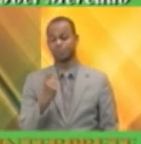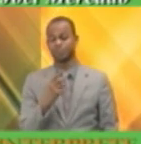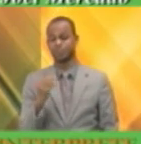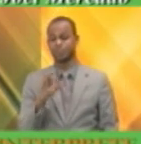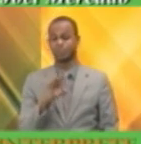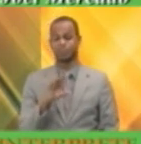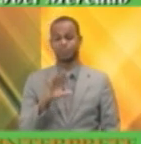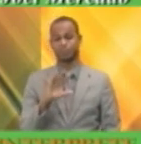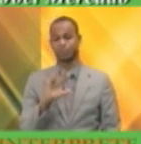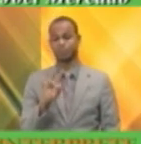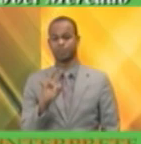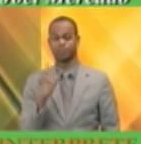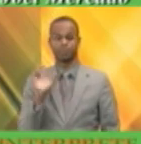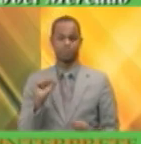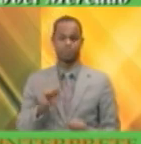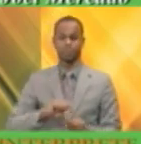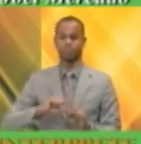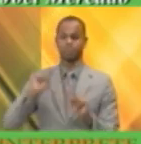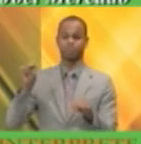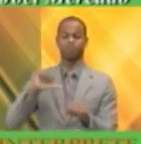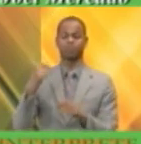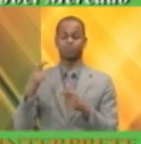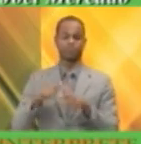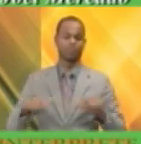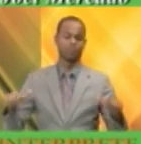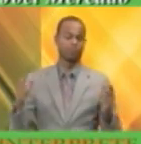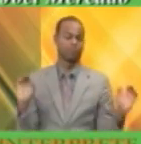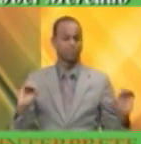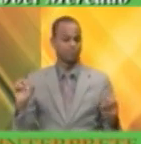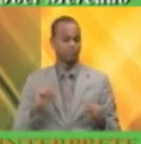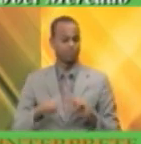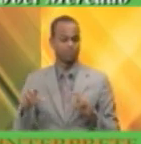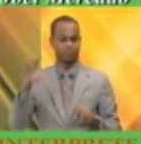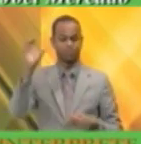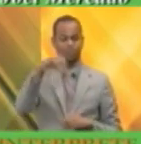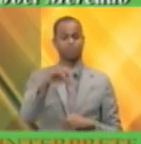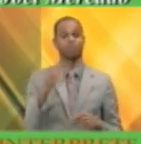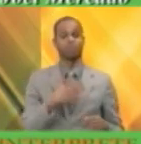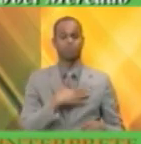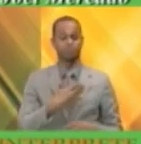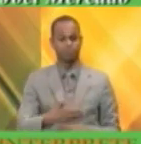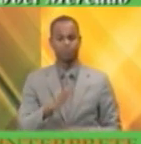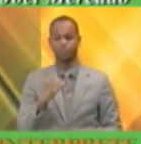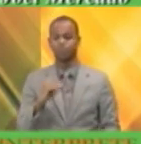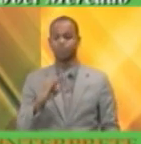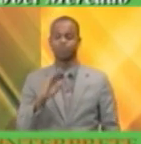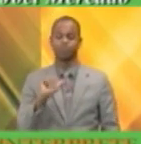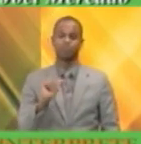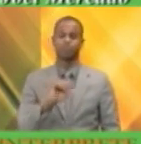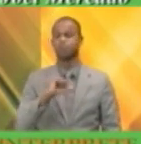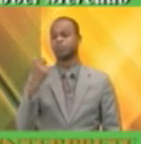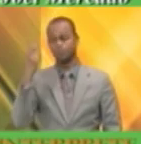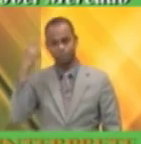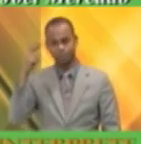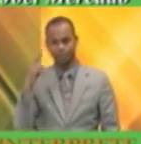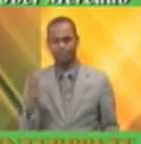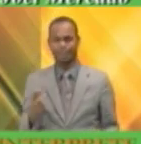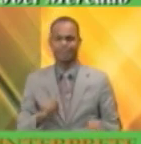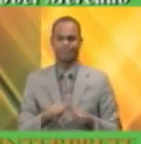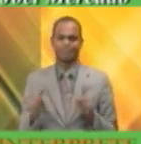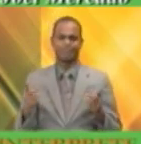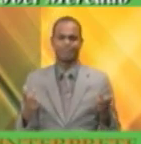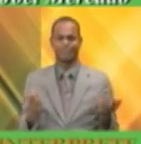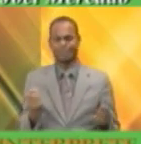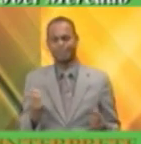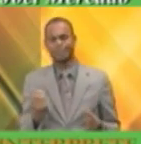lo hemos podido mandar a ninguna plataforma, y tenemos una base que está a disposición en Cuba y otra en México, pero no están